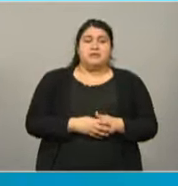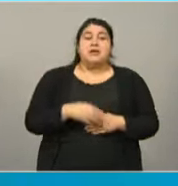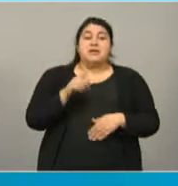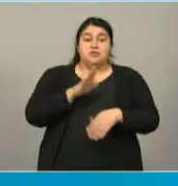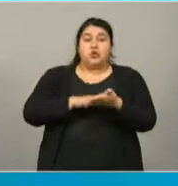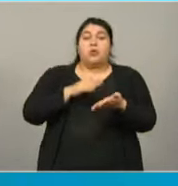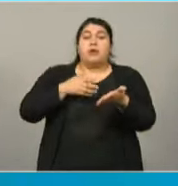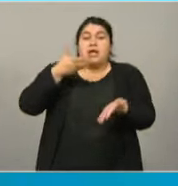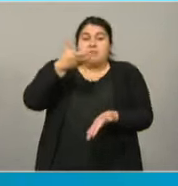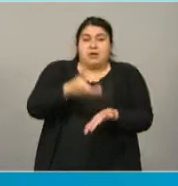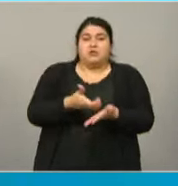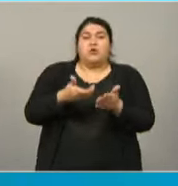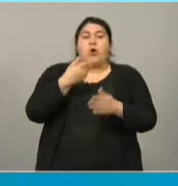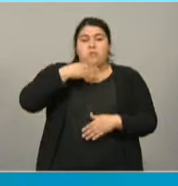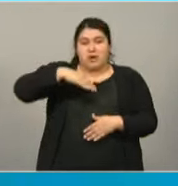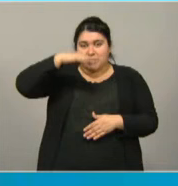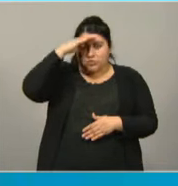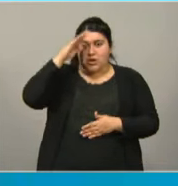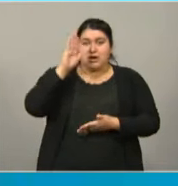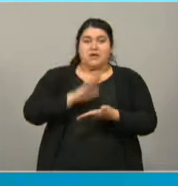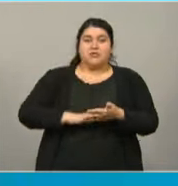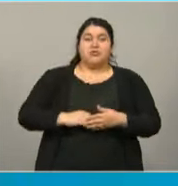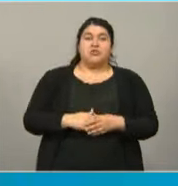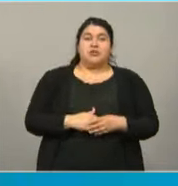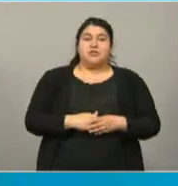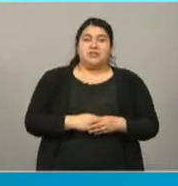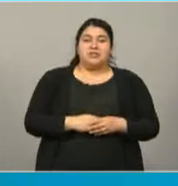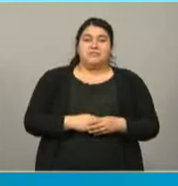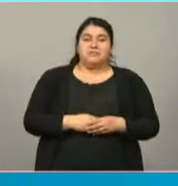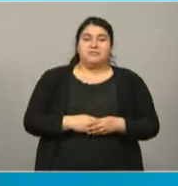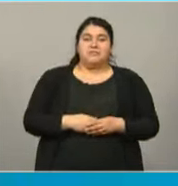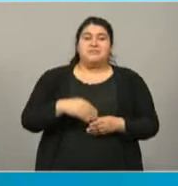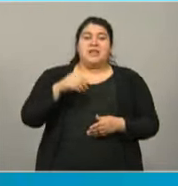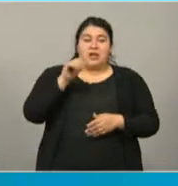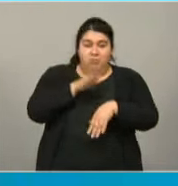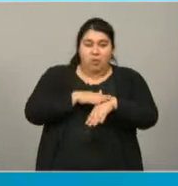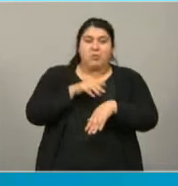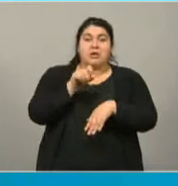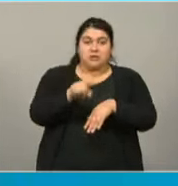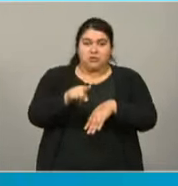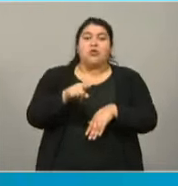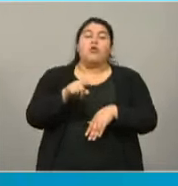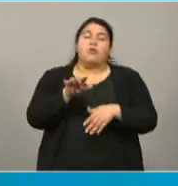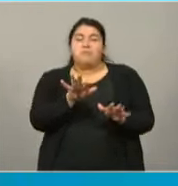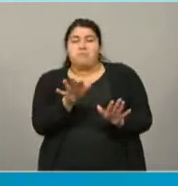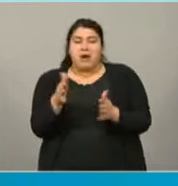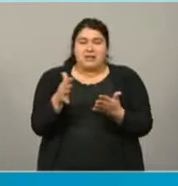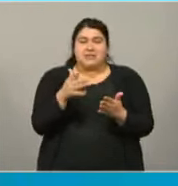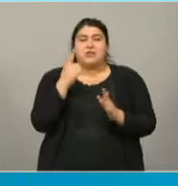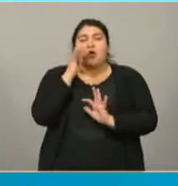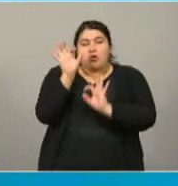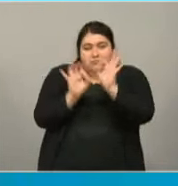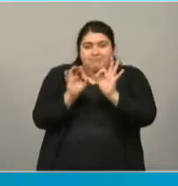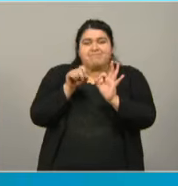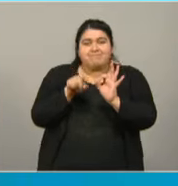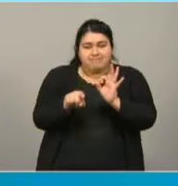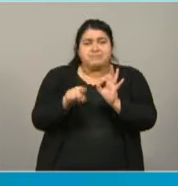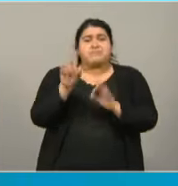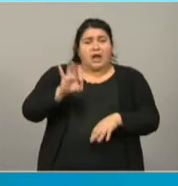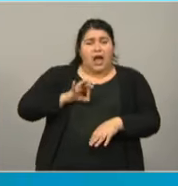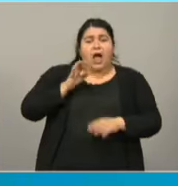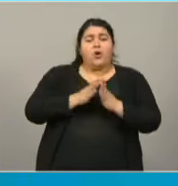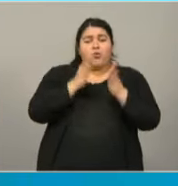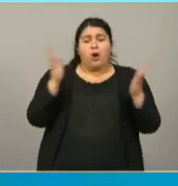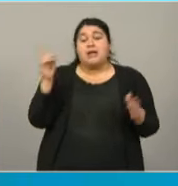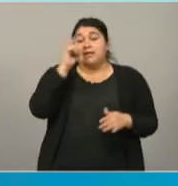la inversión mensual en materia de políticas sociales Si nos lleva un total un estimado una proyección anual de